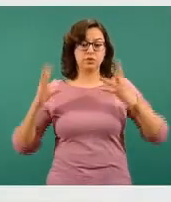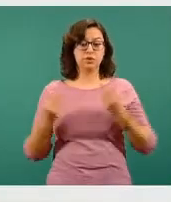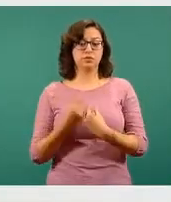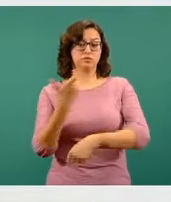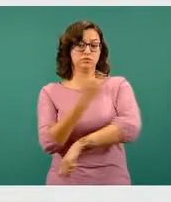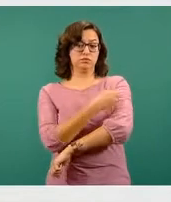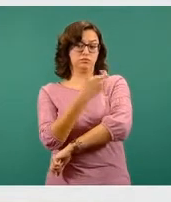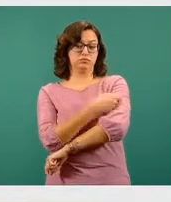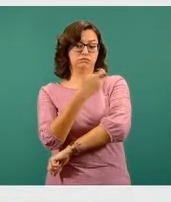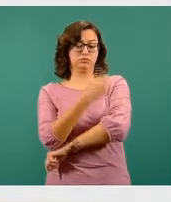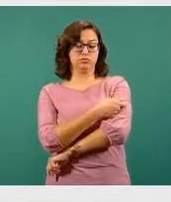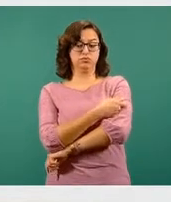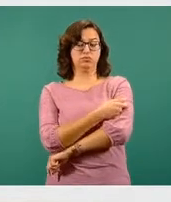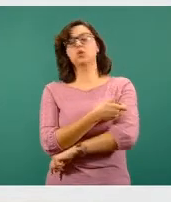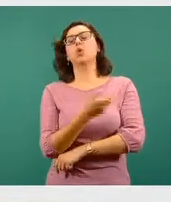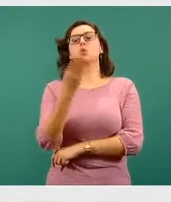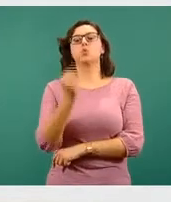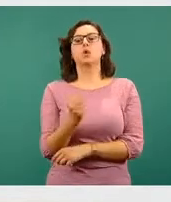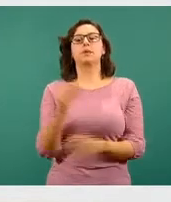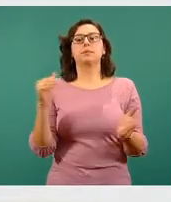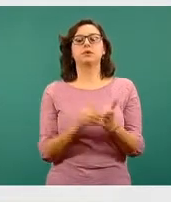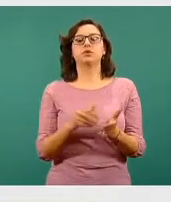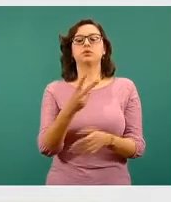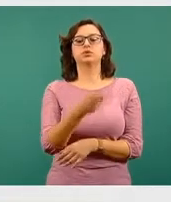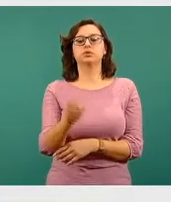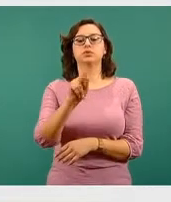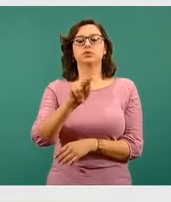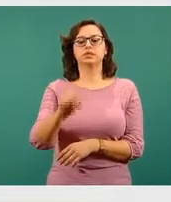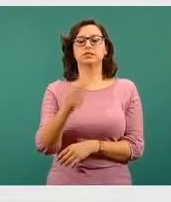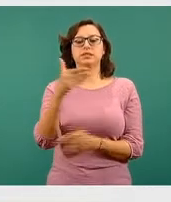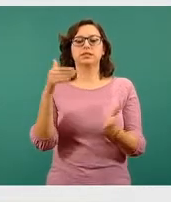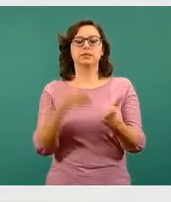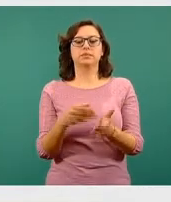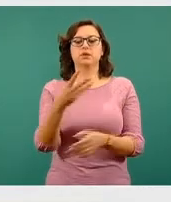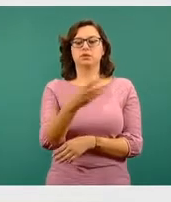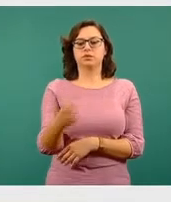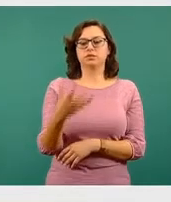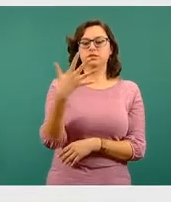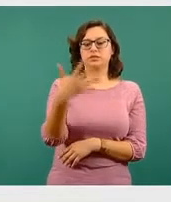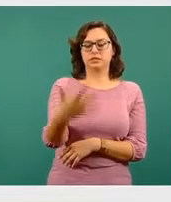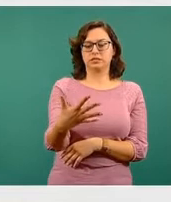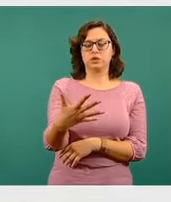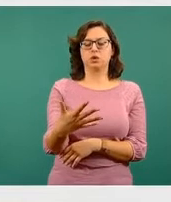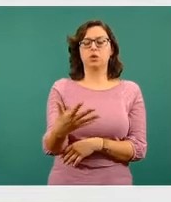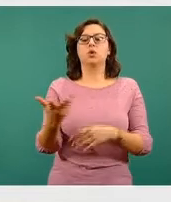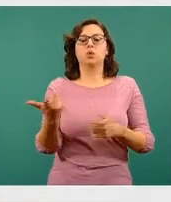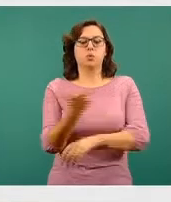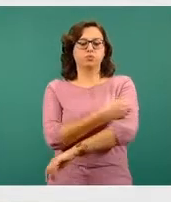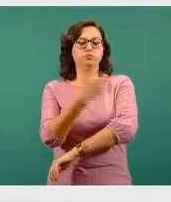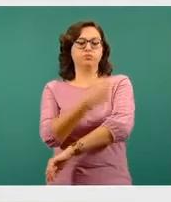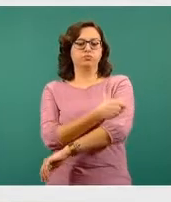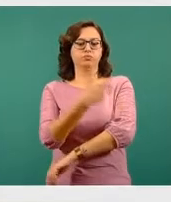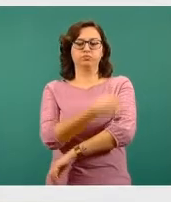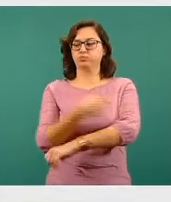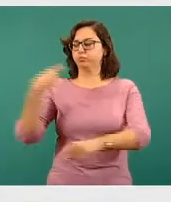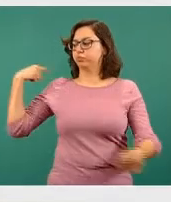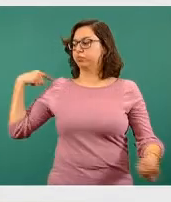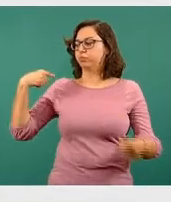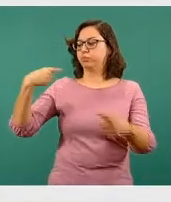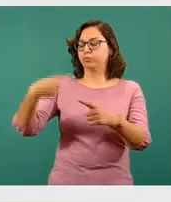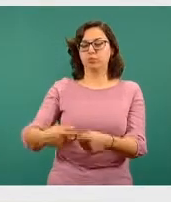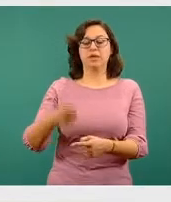9.287.405 vacunas en forma acumulativa desde el 23 de diciembre del año pasado, cuando empezamos la